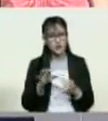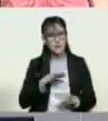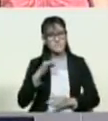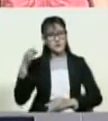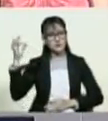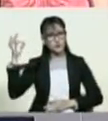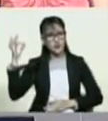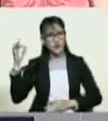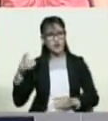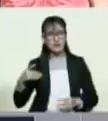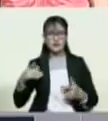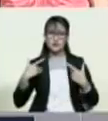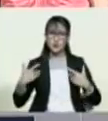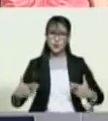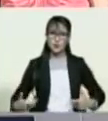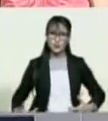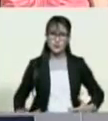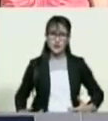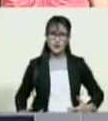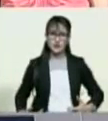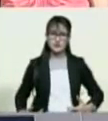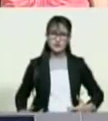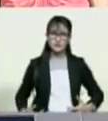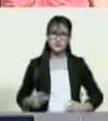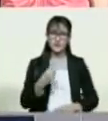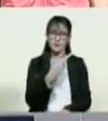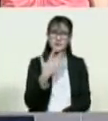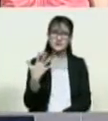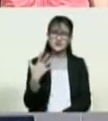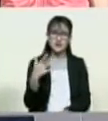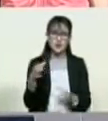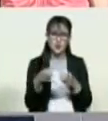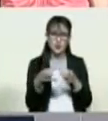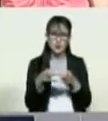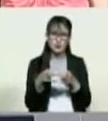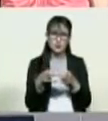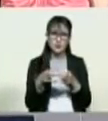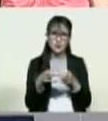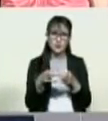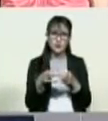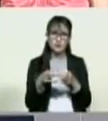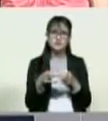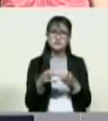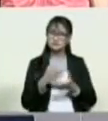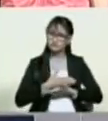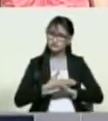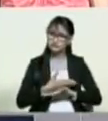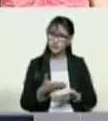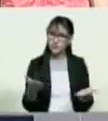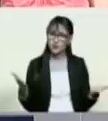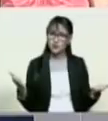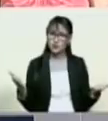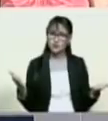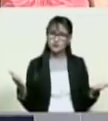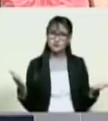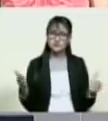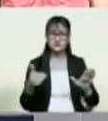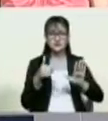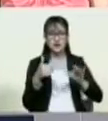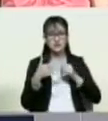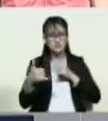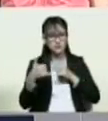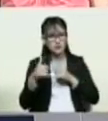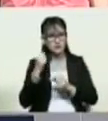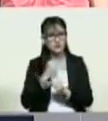red también de derechos humanos, pero en general las 25 redes sectoriales estarán al servicio de estas 6